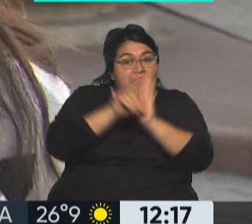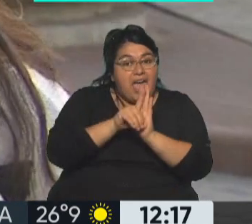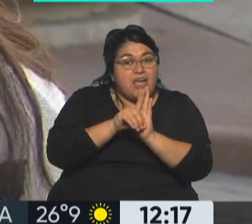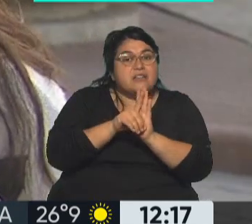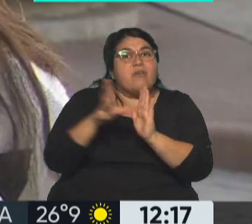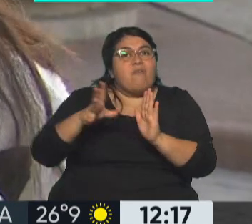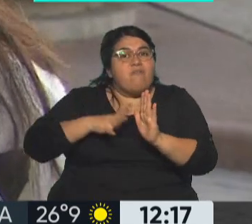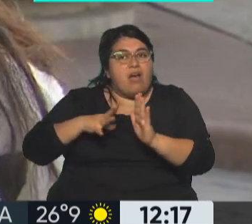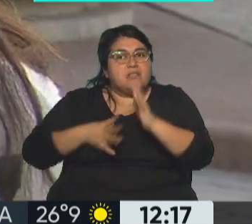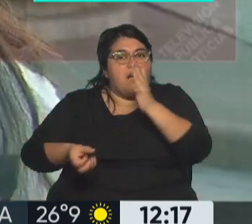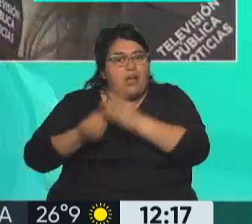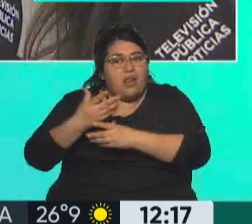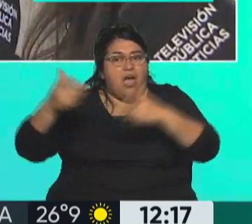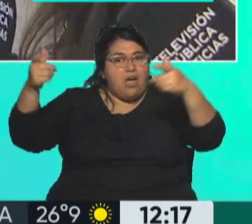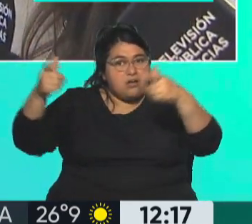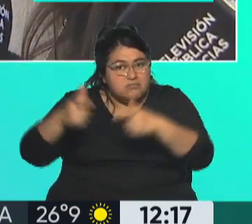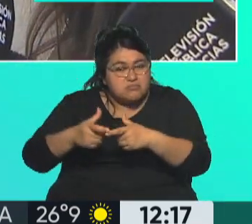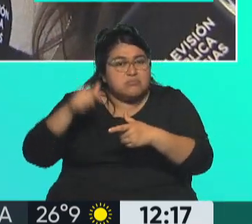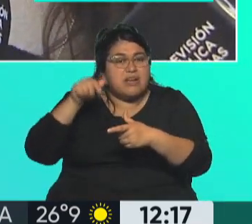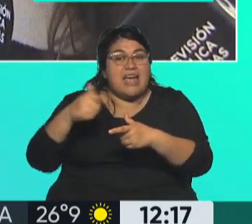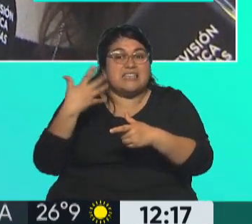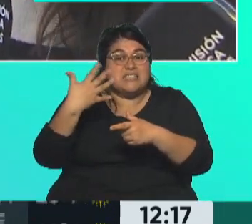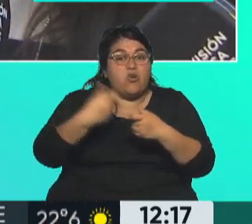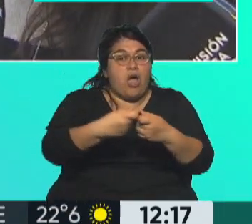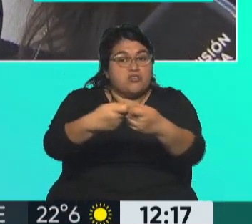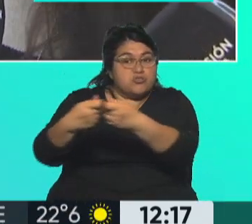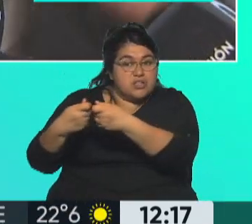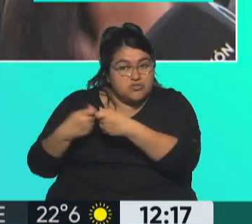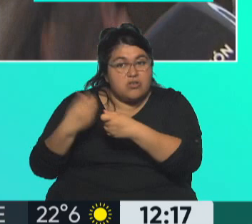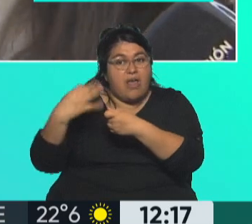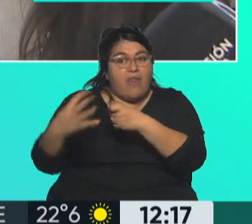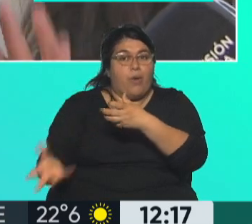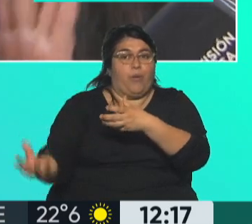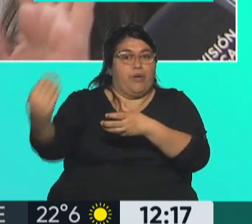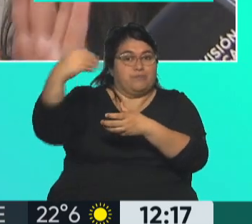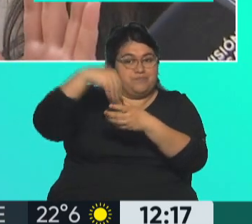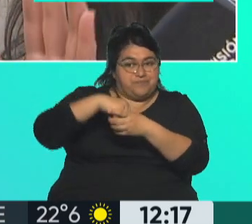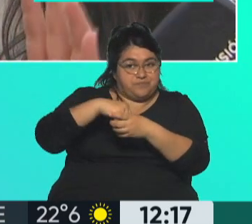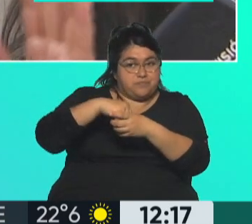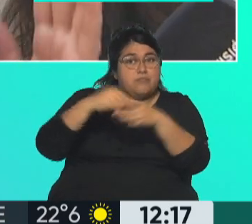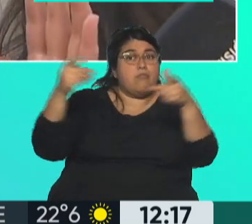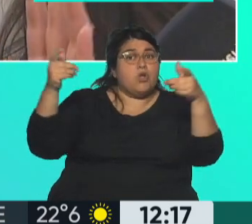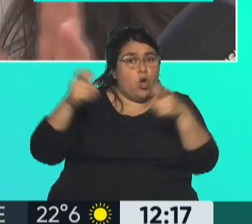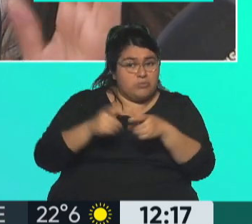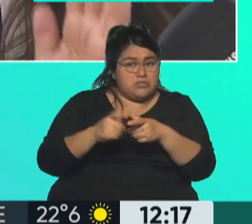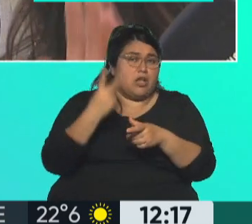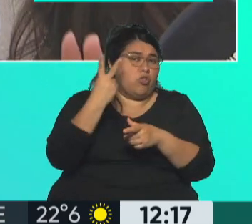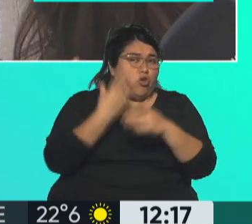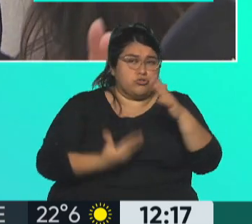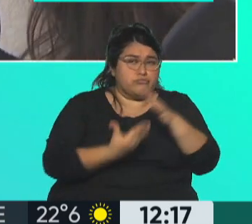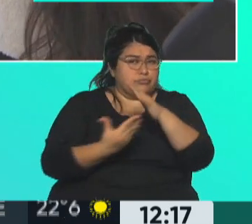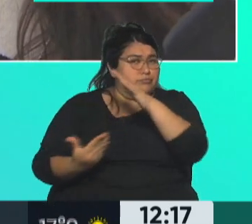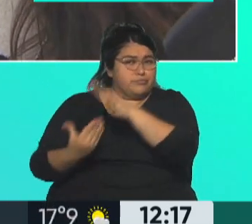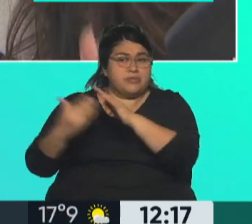la integración de las cinco organizaciones que tienen que sumarse al comité. El comité tiene dos patas muy importantes.